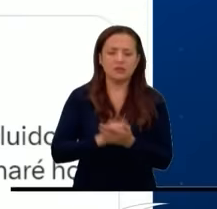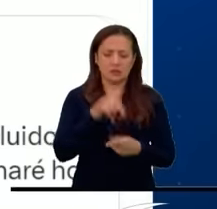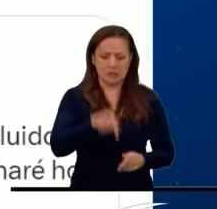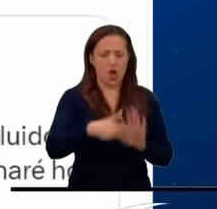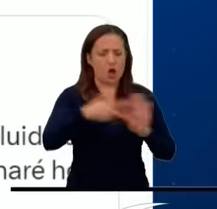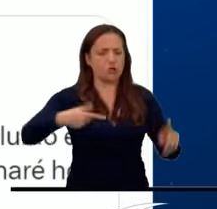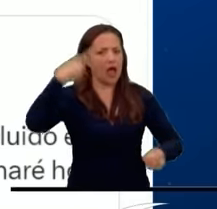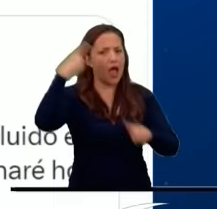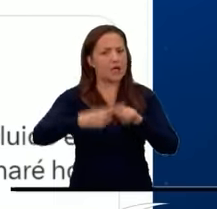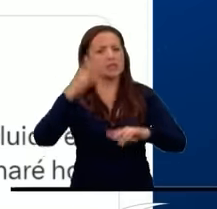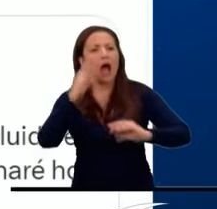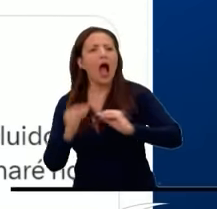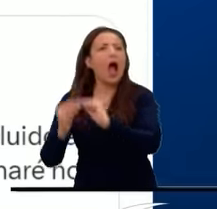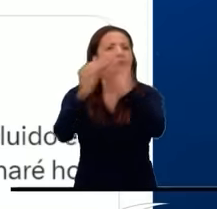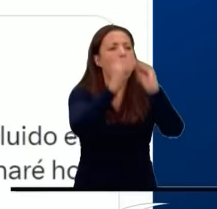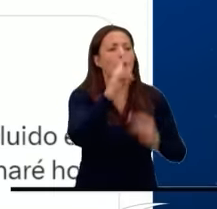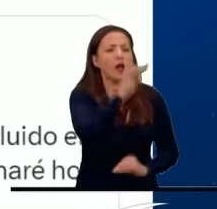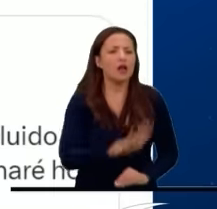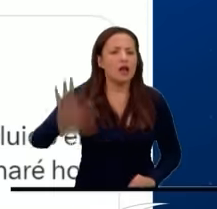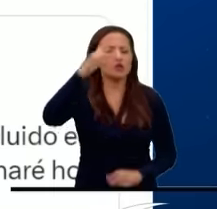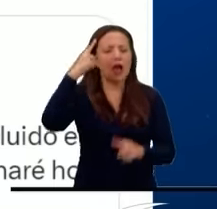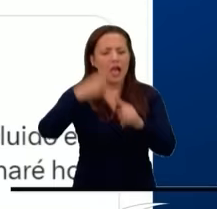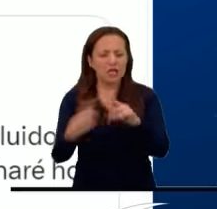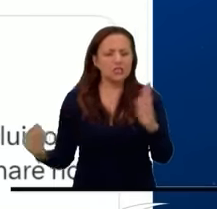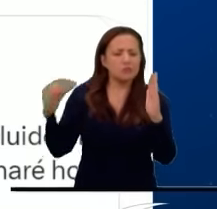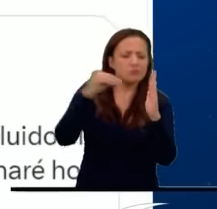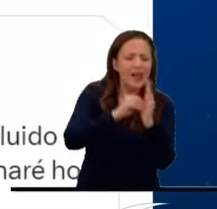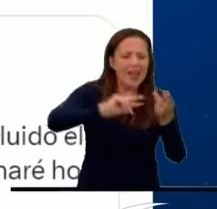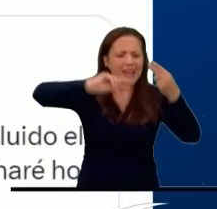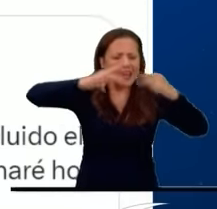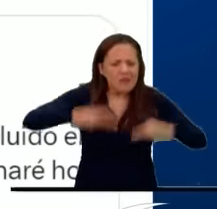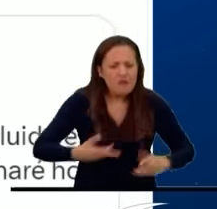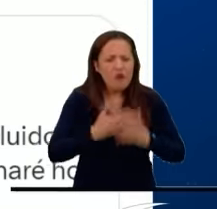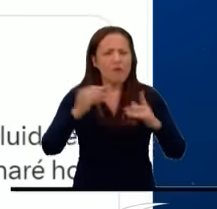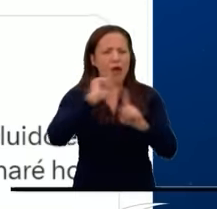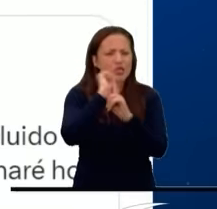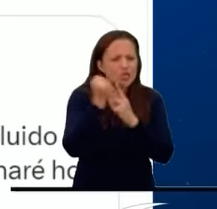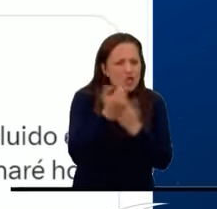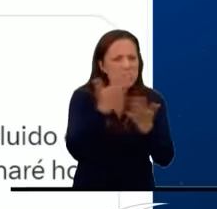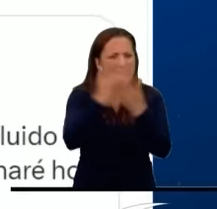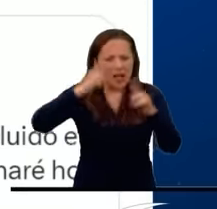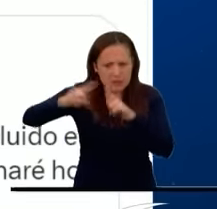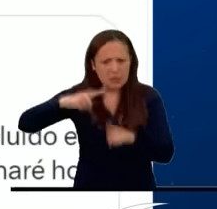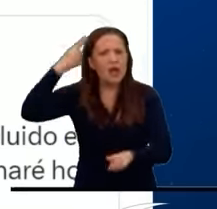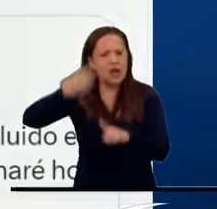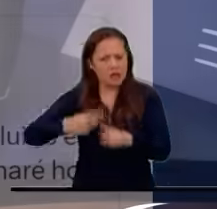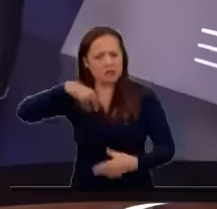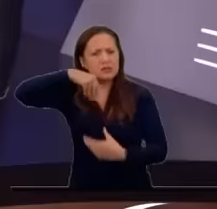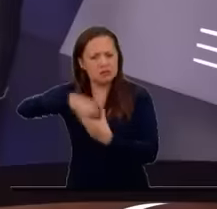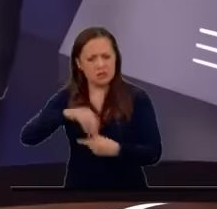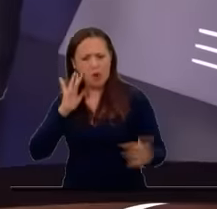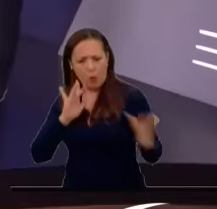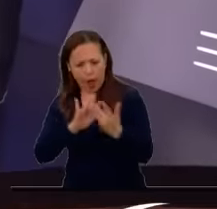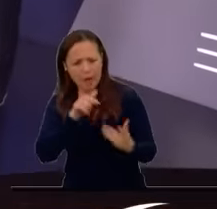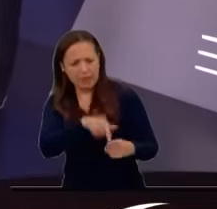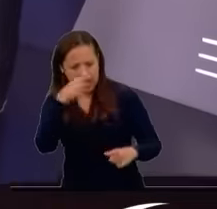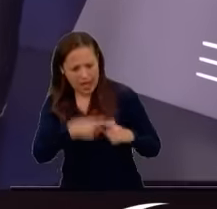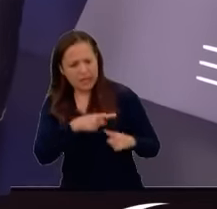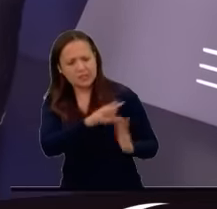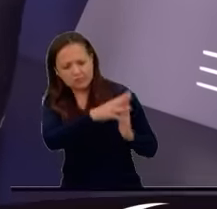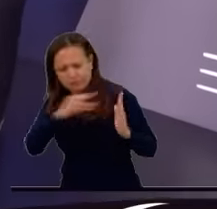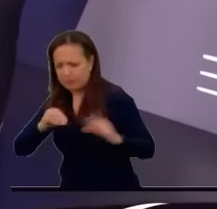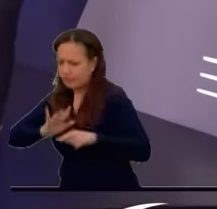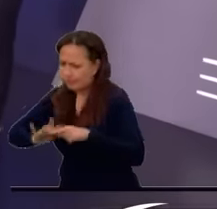que introdujo una serie de principios, reformas sociales que en quienes hemos sido funcionarios públicos hemos buscado aplicar. Y terminamos en redes